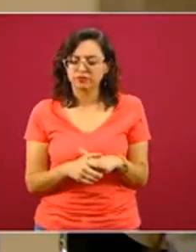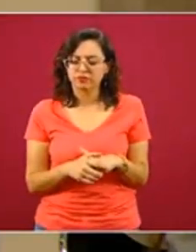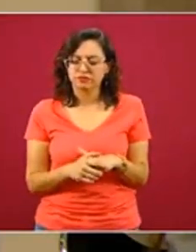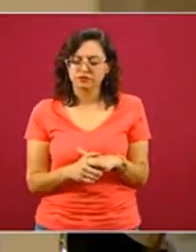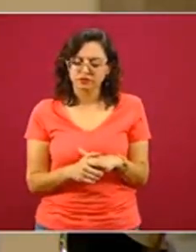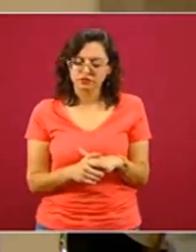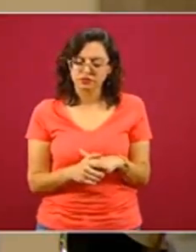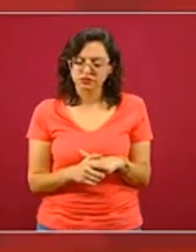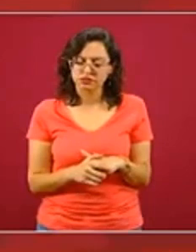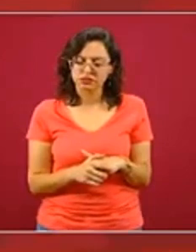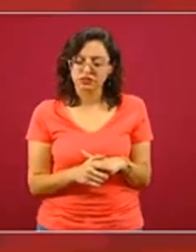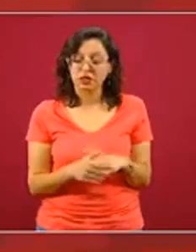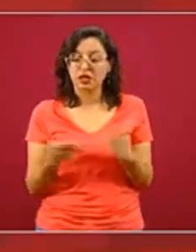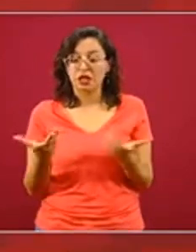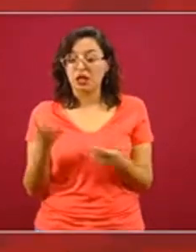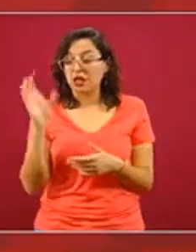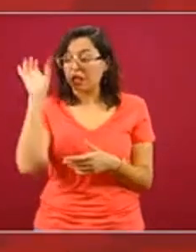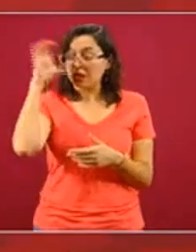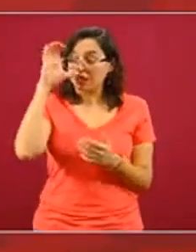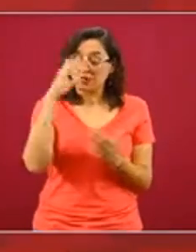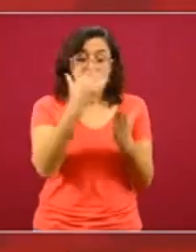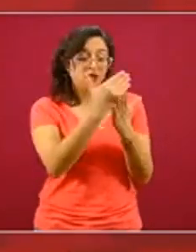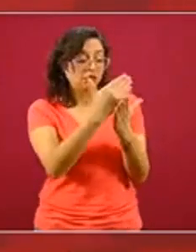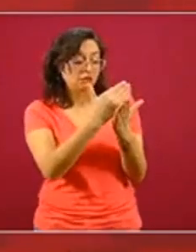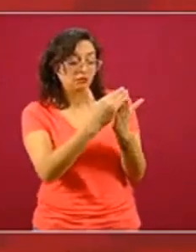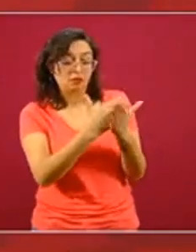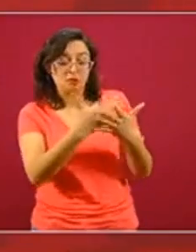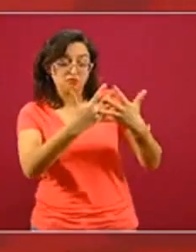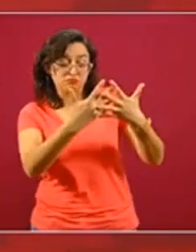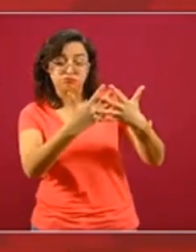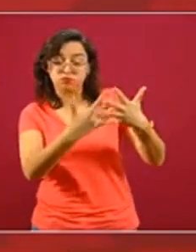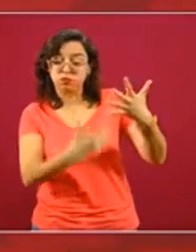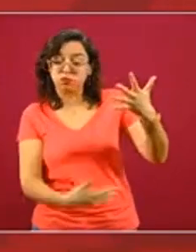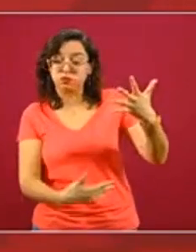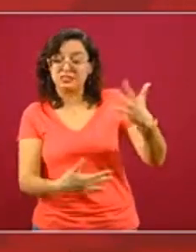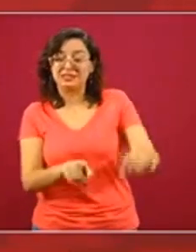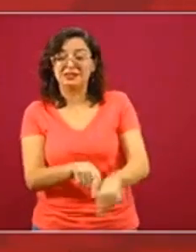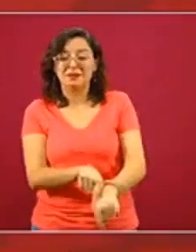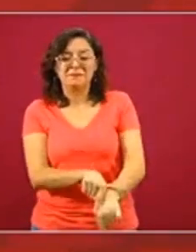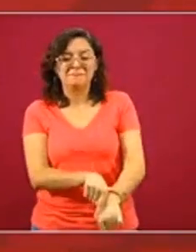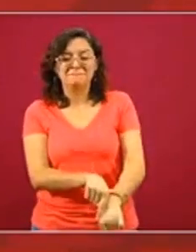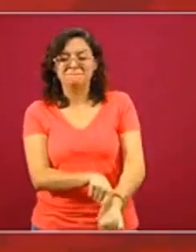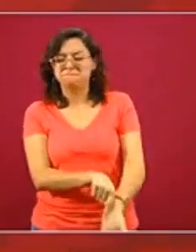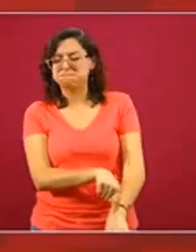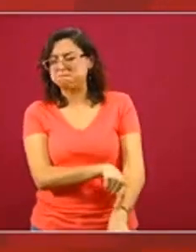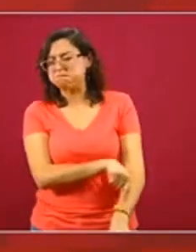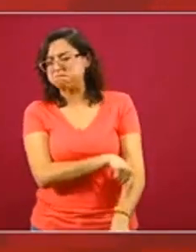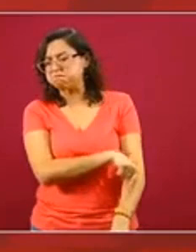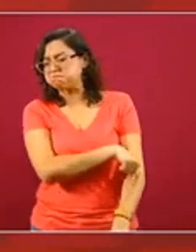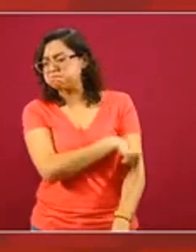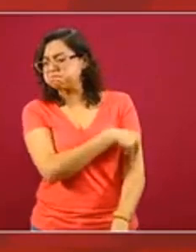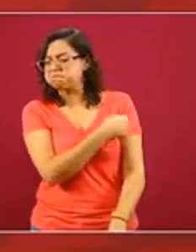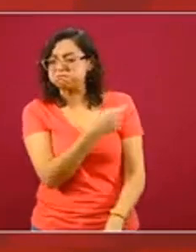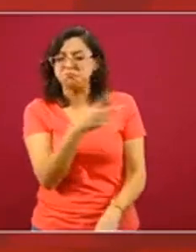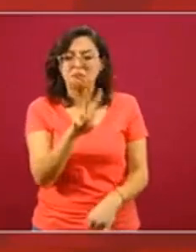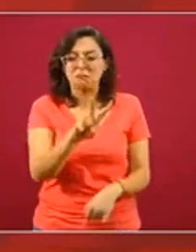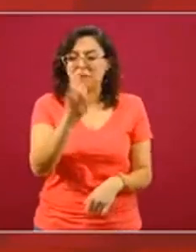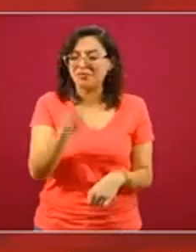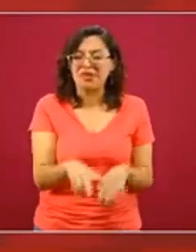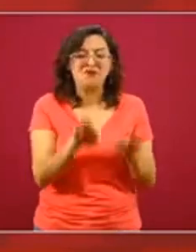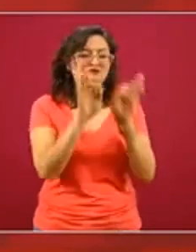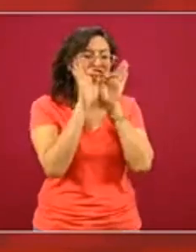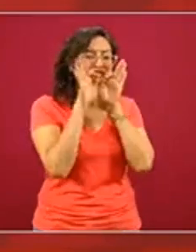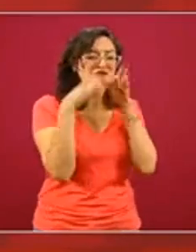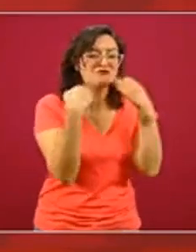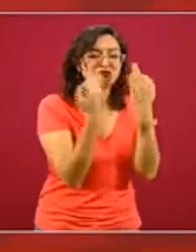de elementos científicos es verdaderamente extenso. Tenemos distintos modelos